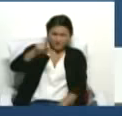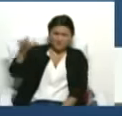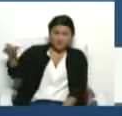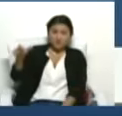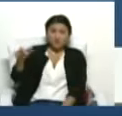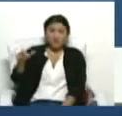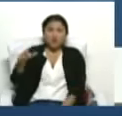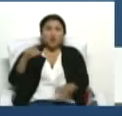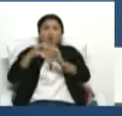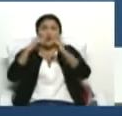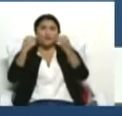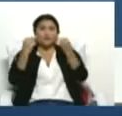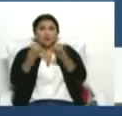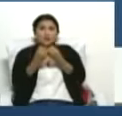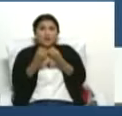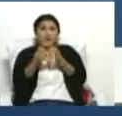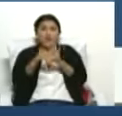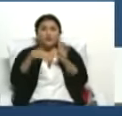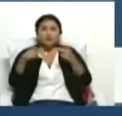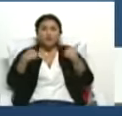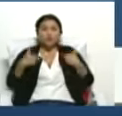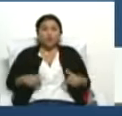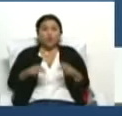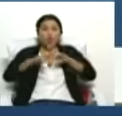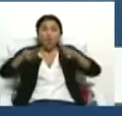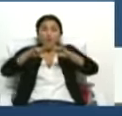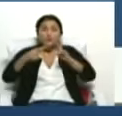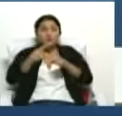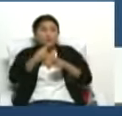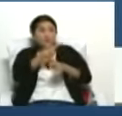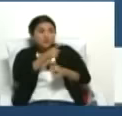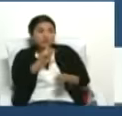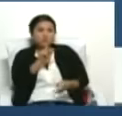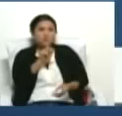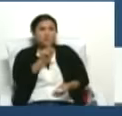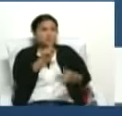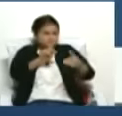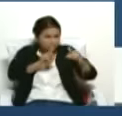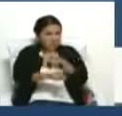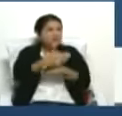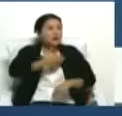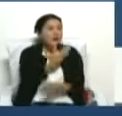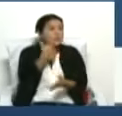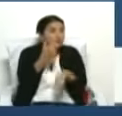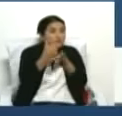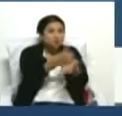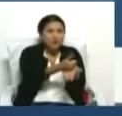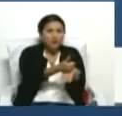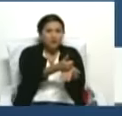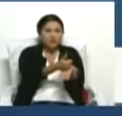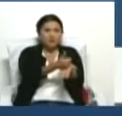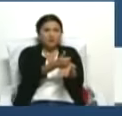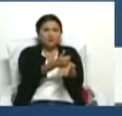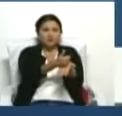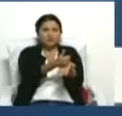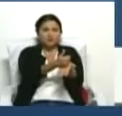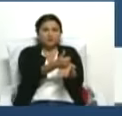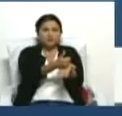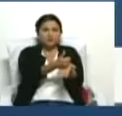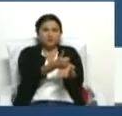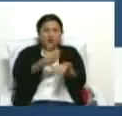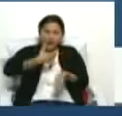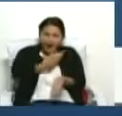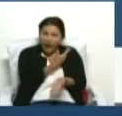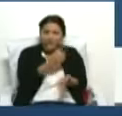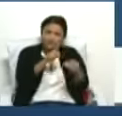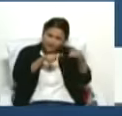la oficina del Alto Comisionado de Derechos Humanos de la ONU allí en el terreno, allí. No afuera, digitalmente, no, allí,